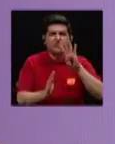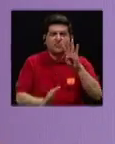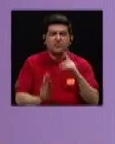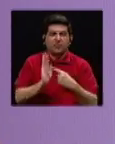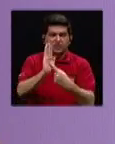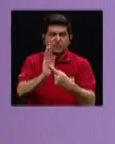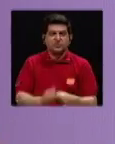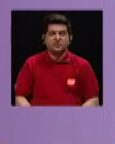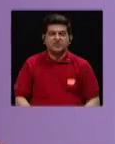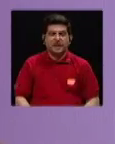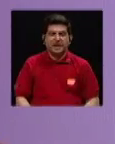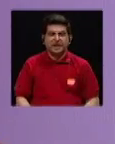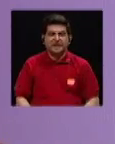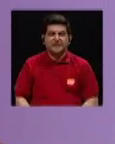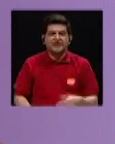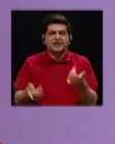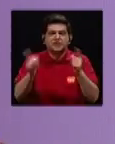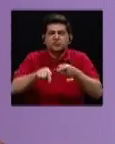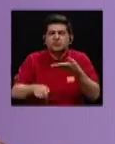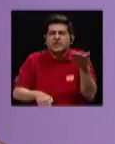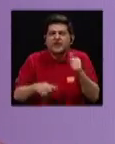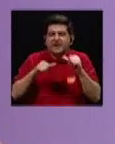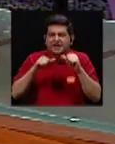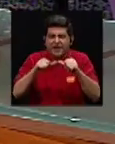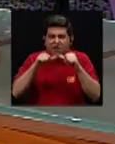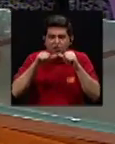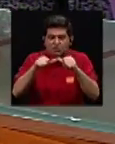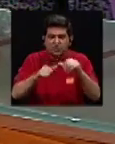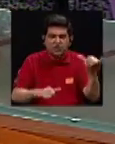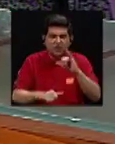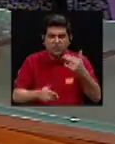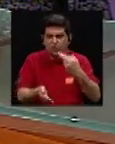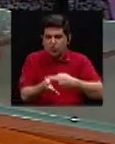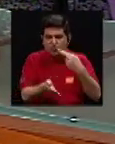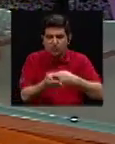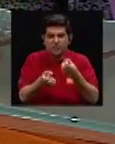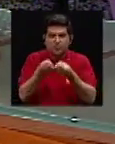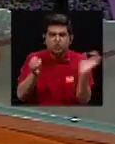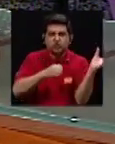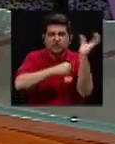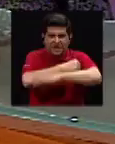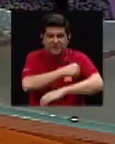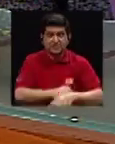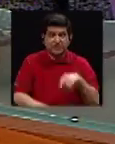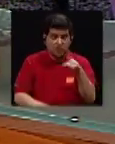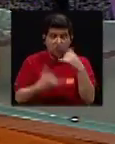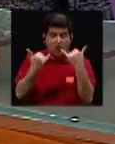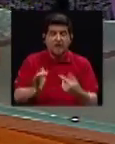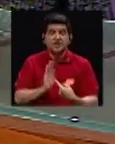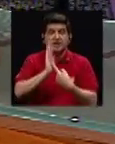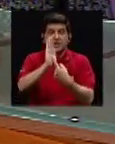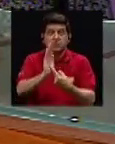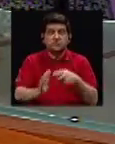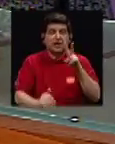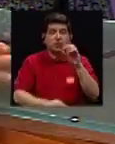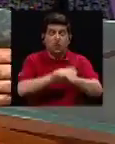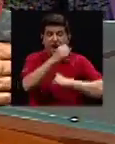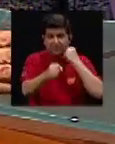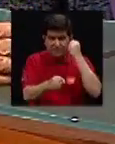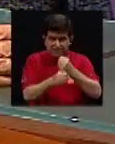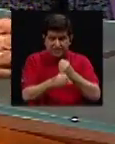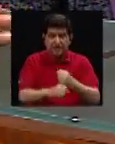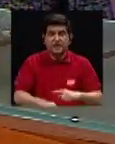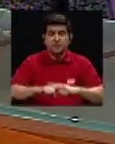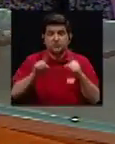en en el 2004 qu podría suceder si continuaba eh el mismo ritmo de impunidad y él lo había